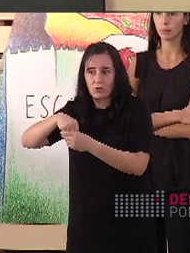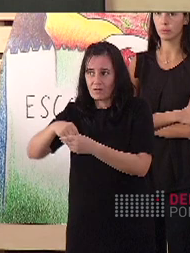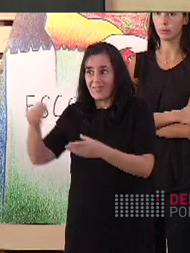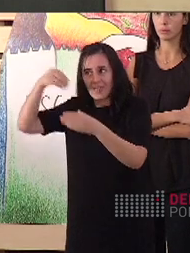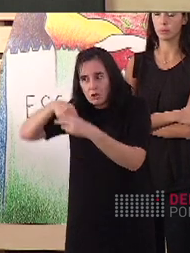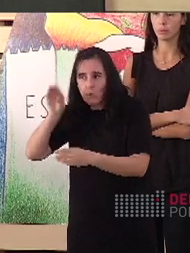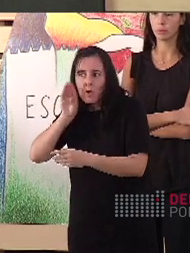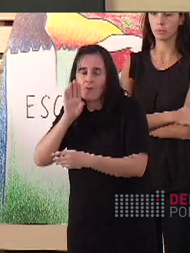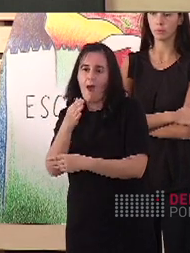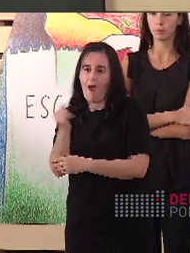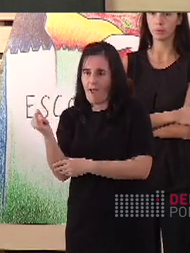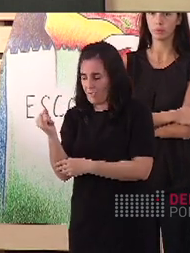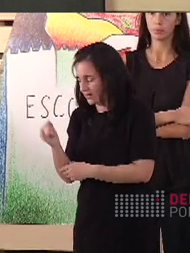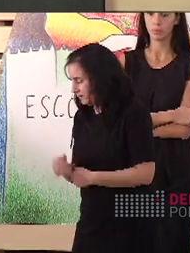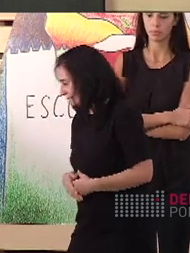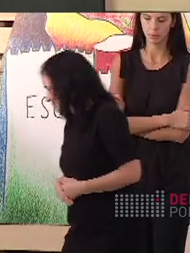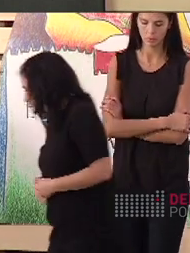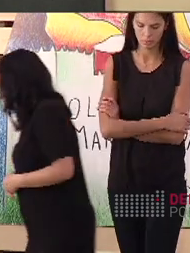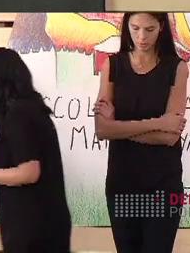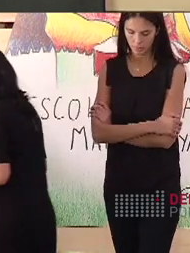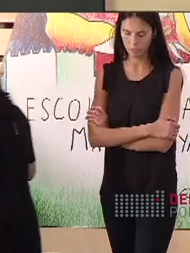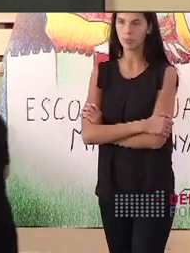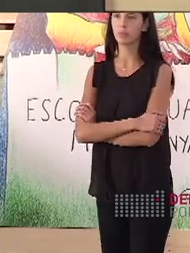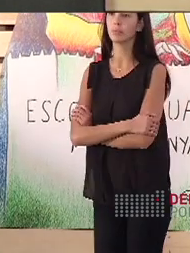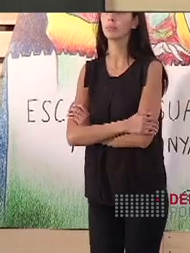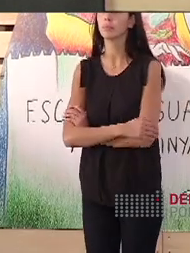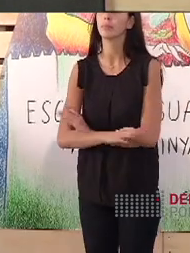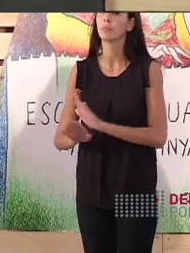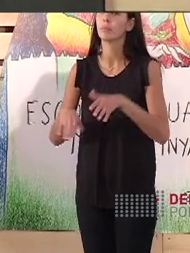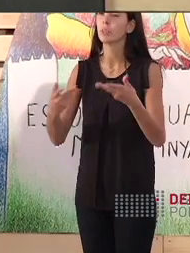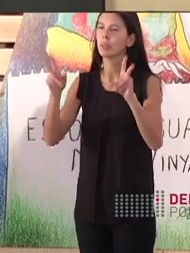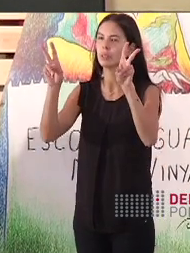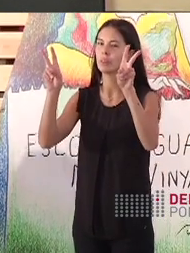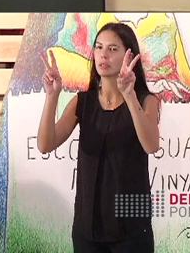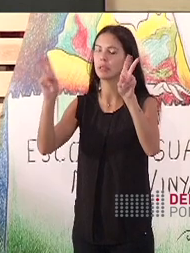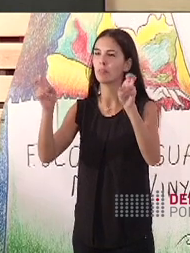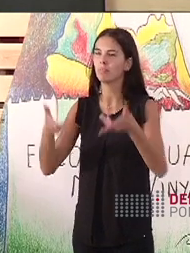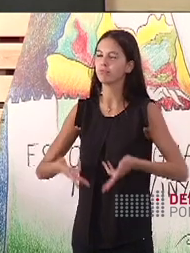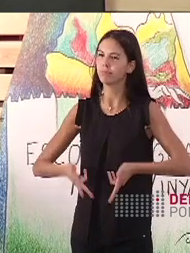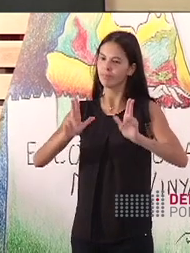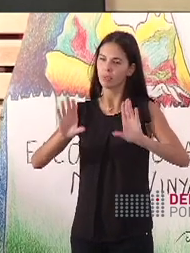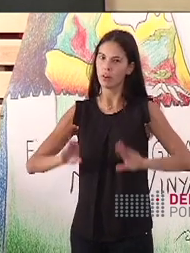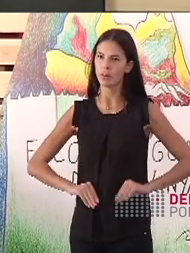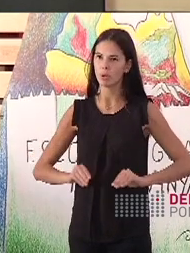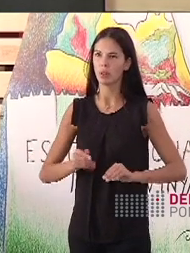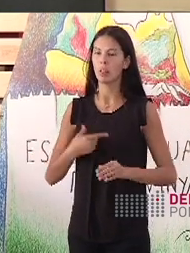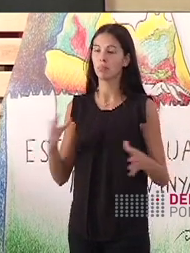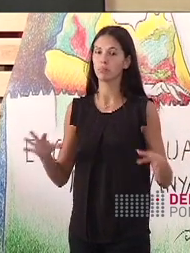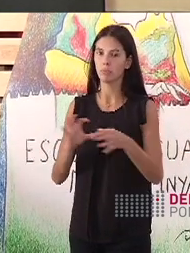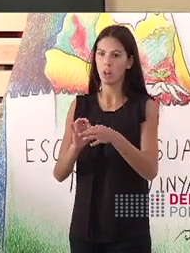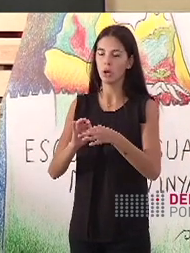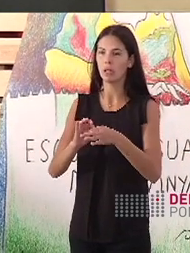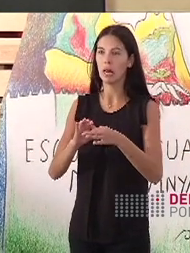manera. Entonces, hablar de consentimiento, creo que en el punto en el que estamos, sobre todo en estas relaciones sexuales, en